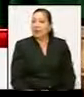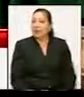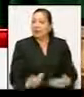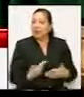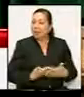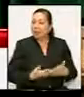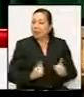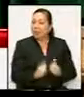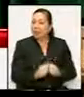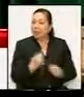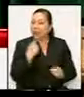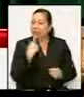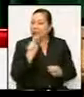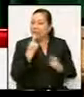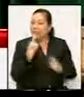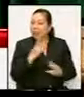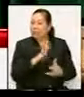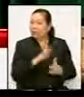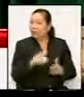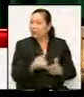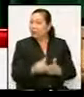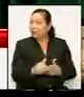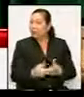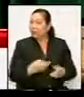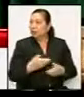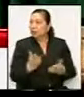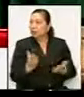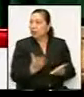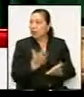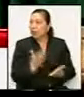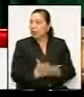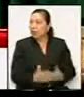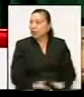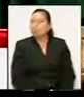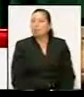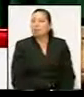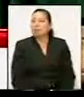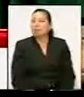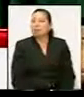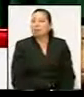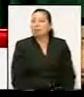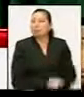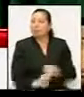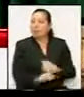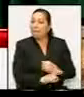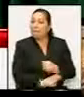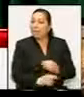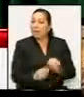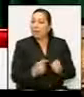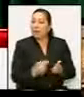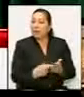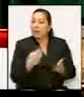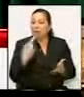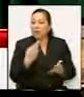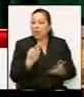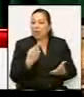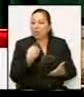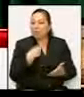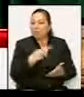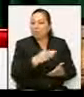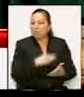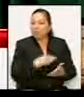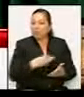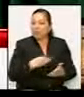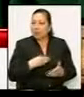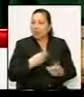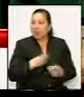ganadería está llamada a resolver el problema de la anemia en el país, y por esa razón el Ministerio de Agricultura